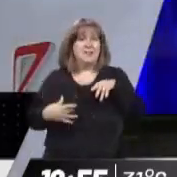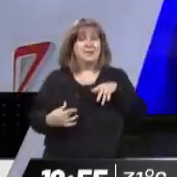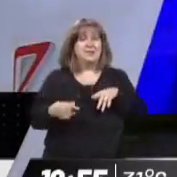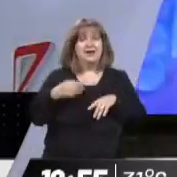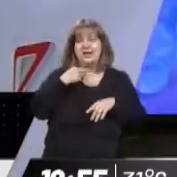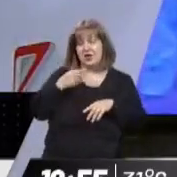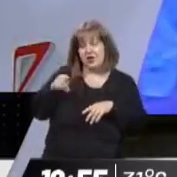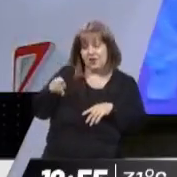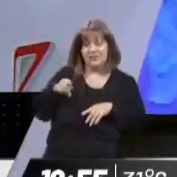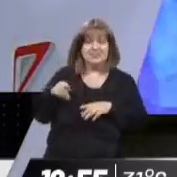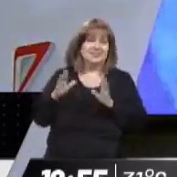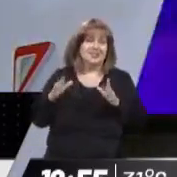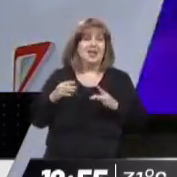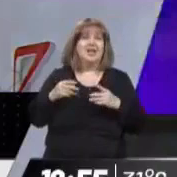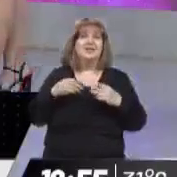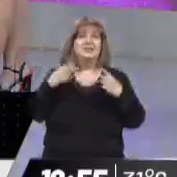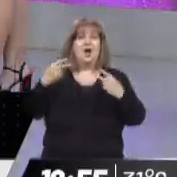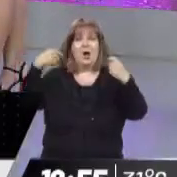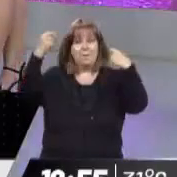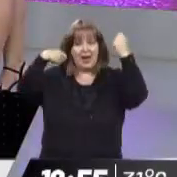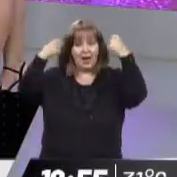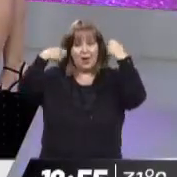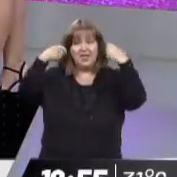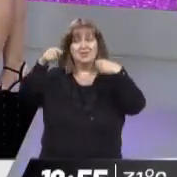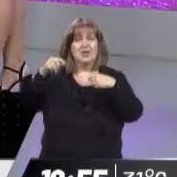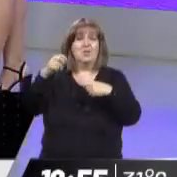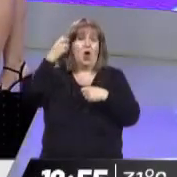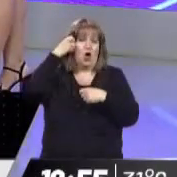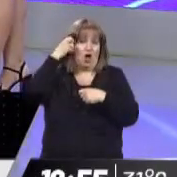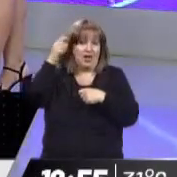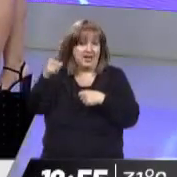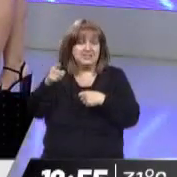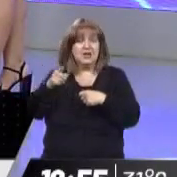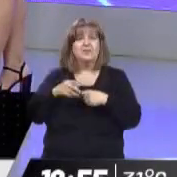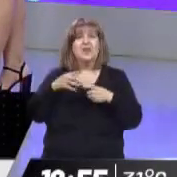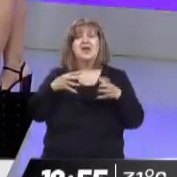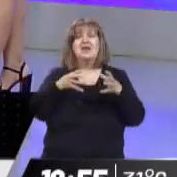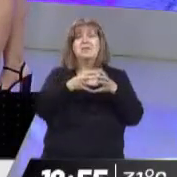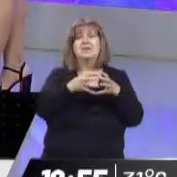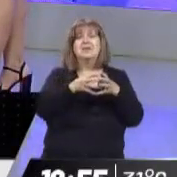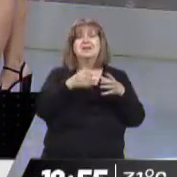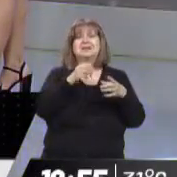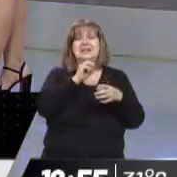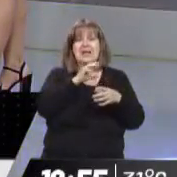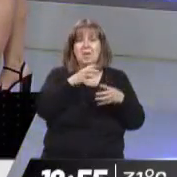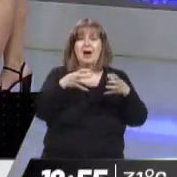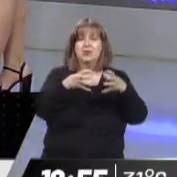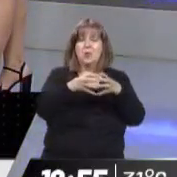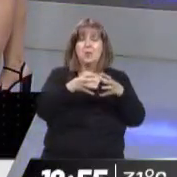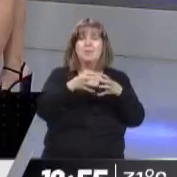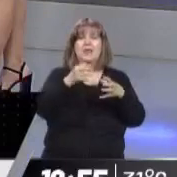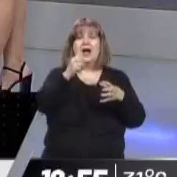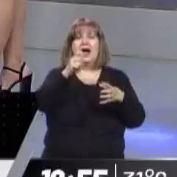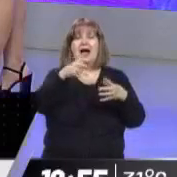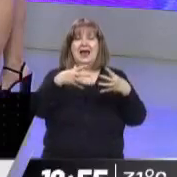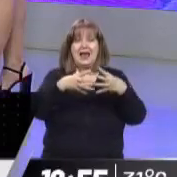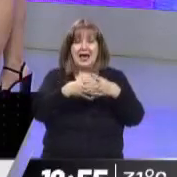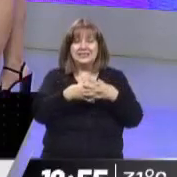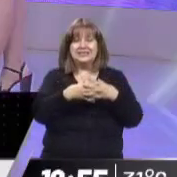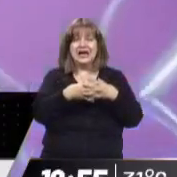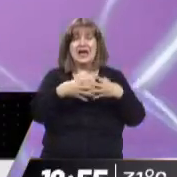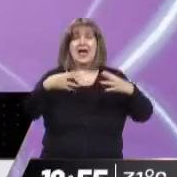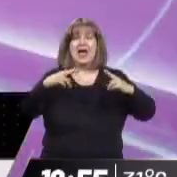llegó al Congreso Paraguay. Y llegó al Congreso Ella Paraguay. Ella es del partido político Alianza Encuentro Nacional, representa allí el